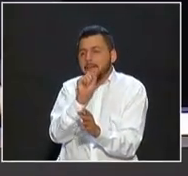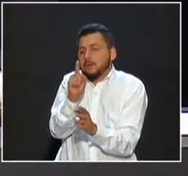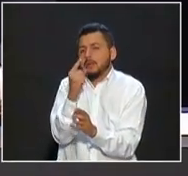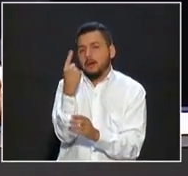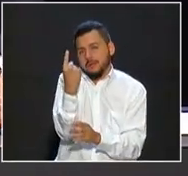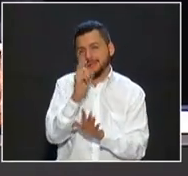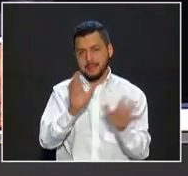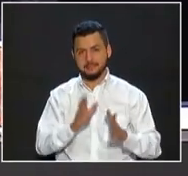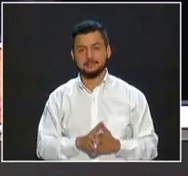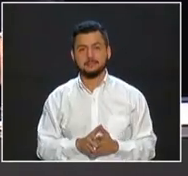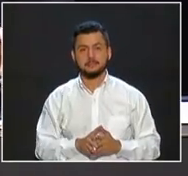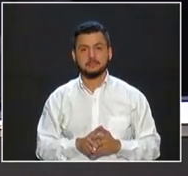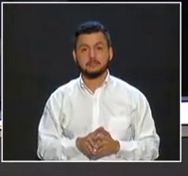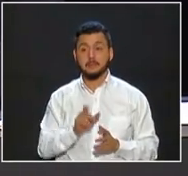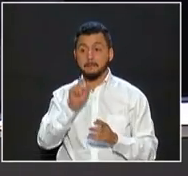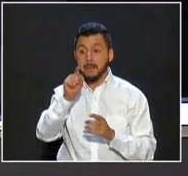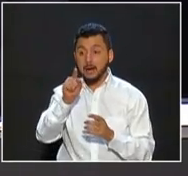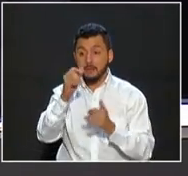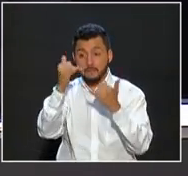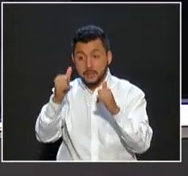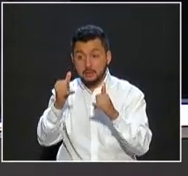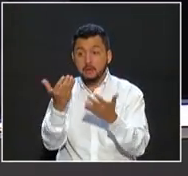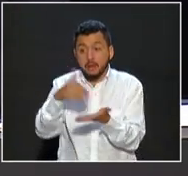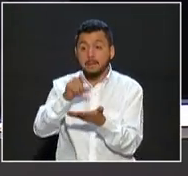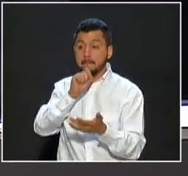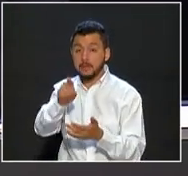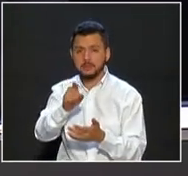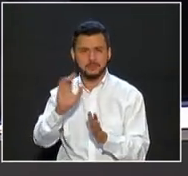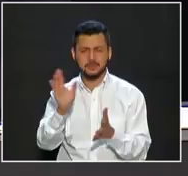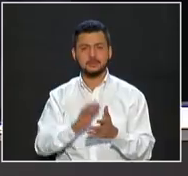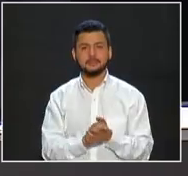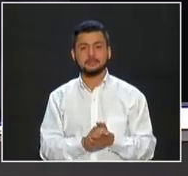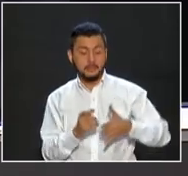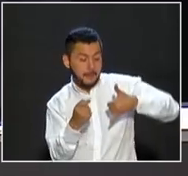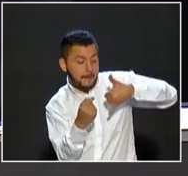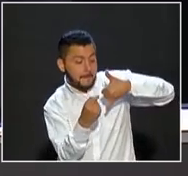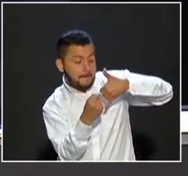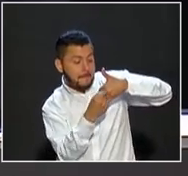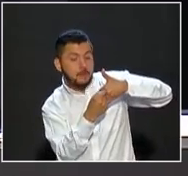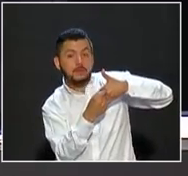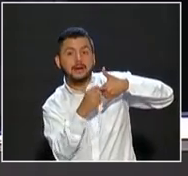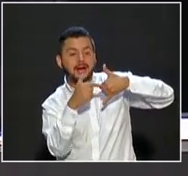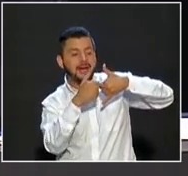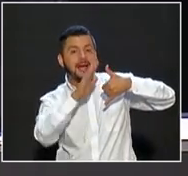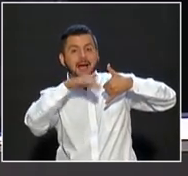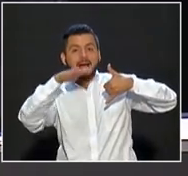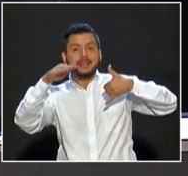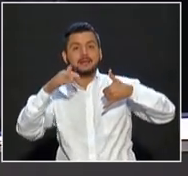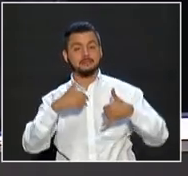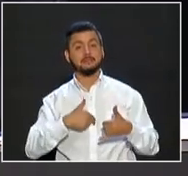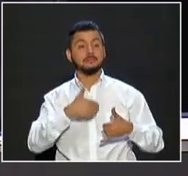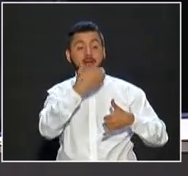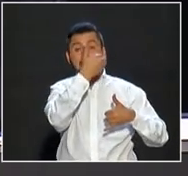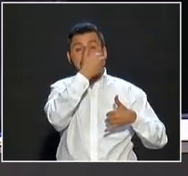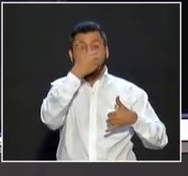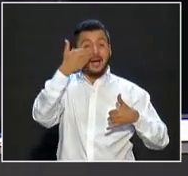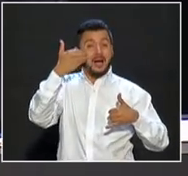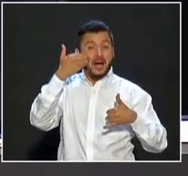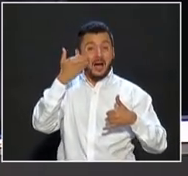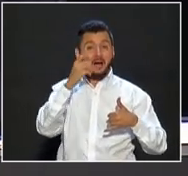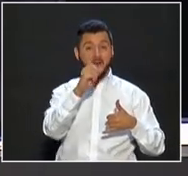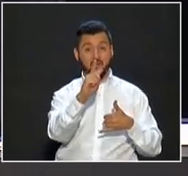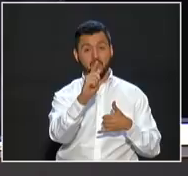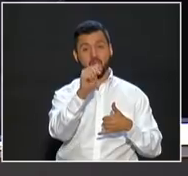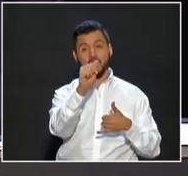entonces la pregunta es en el norte de antioquia especialmente en ituango y briseño las disidencias de las farc han tomado posiciones en los